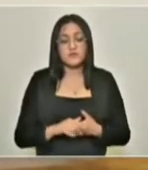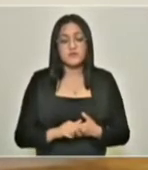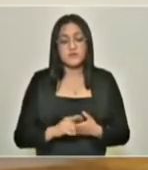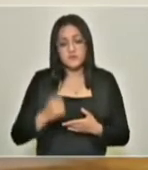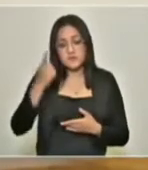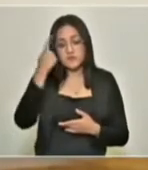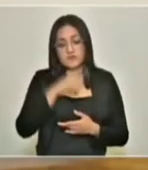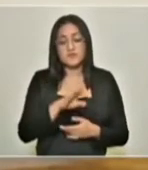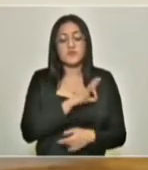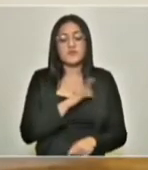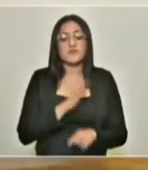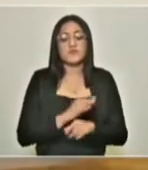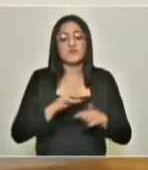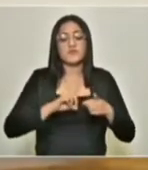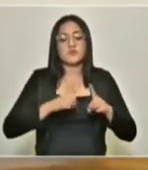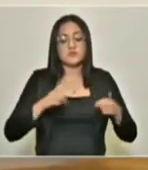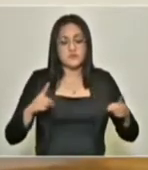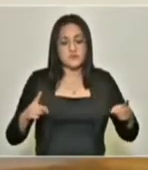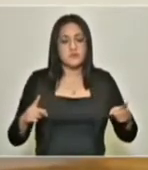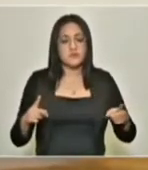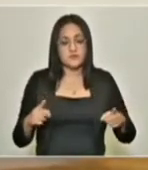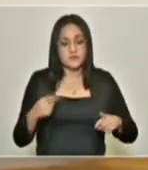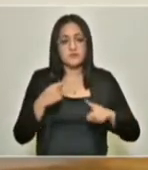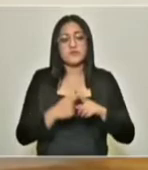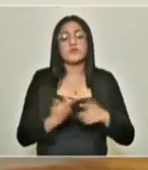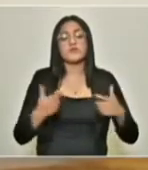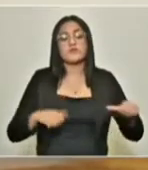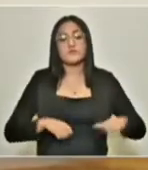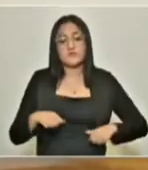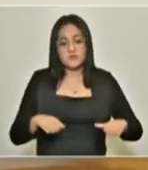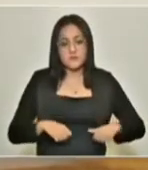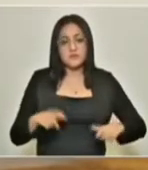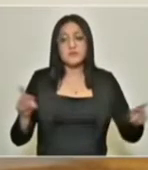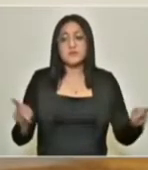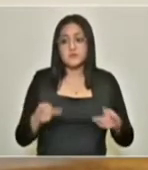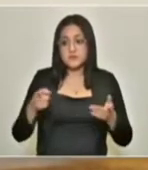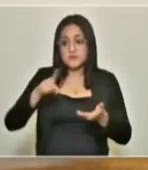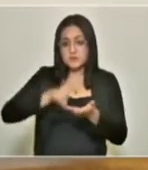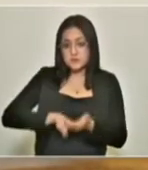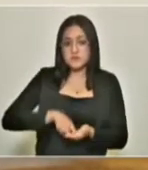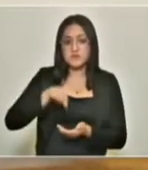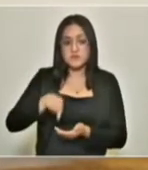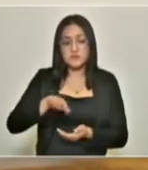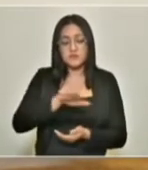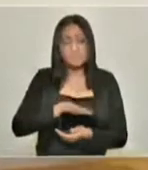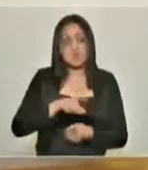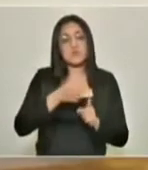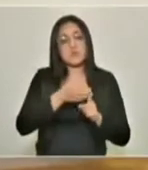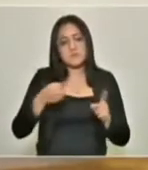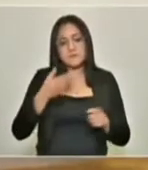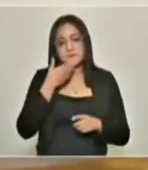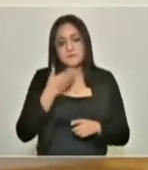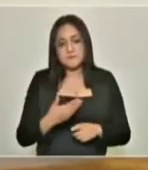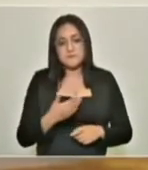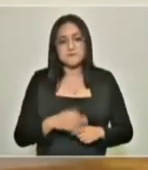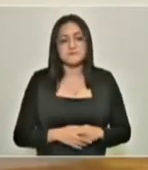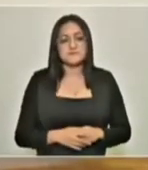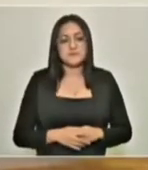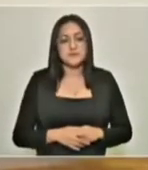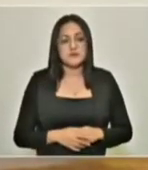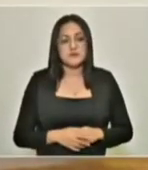para que puedan desarrollarse actividades de comercio de manera ordenada.